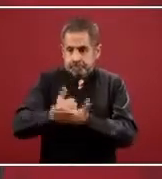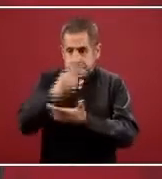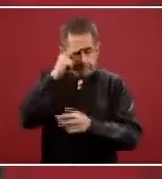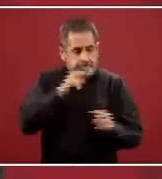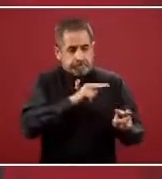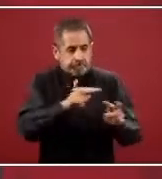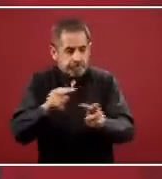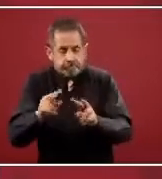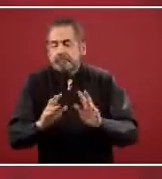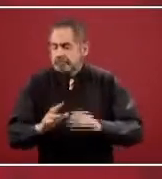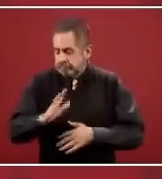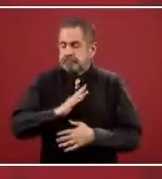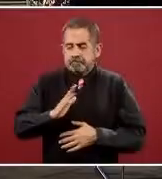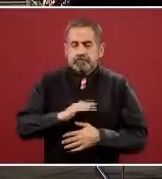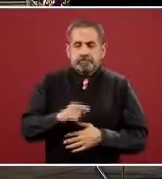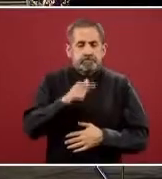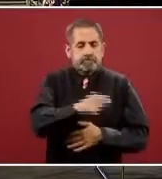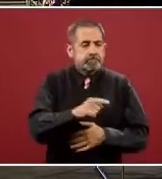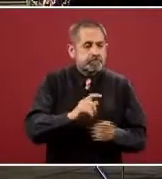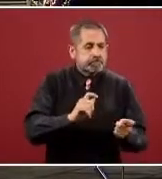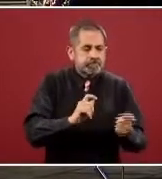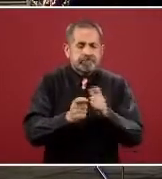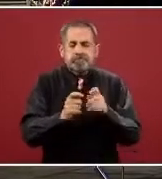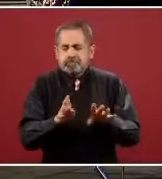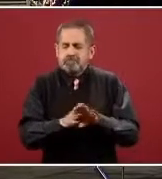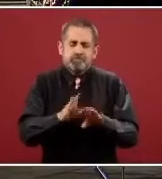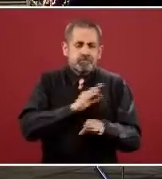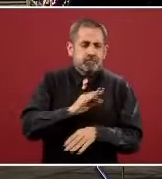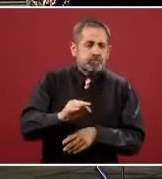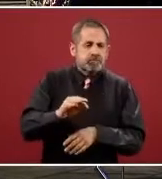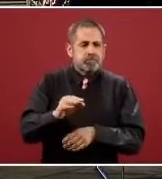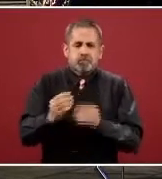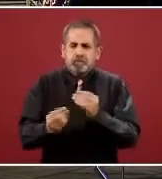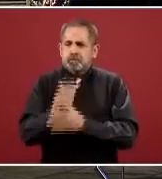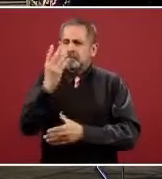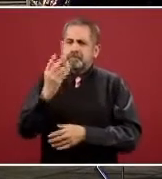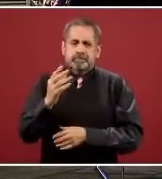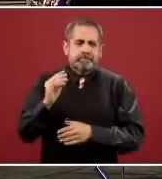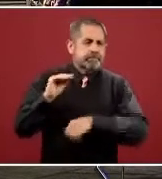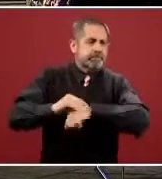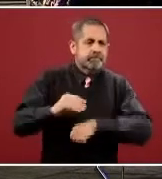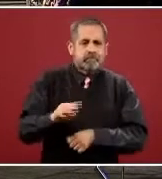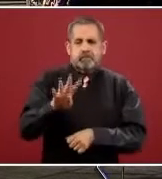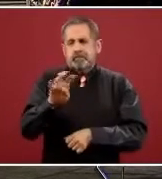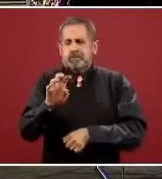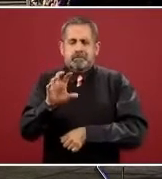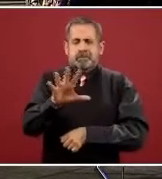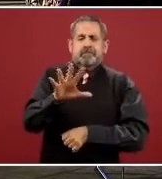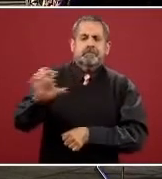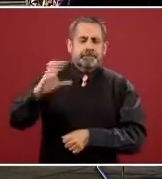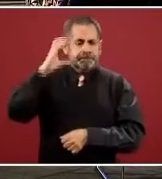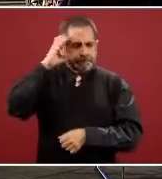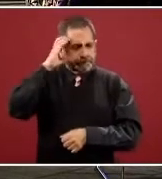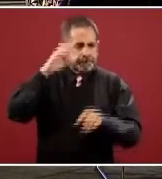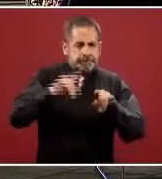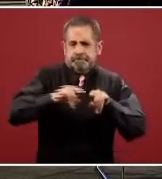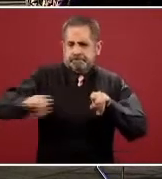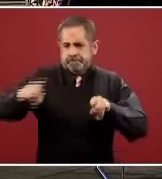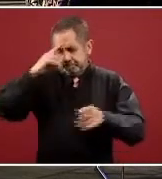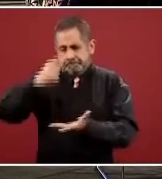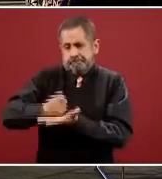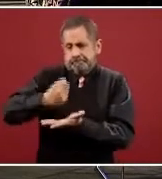de hasta convertir hasta 400 o 500 camas adicionales de terapia intensiva con las que se pudiese, en